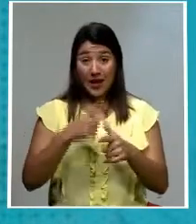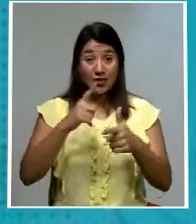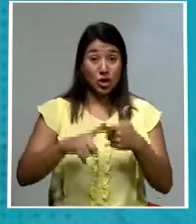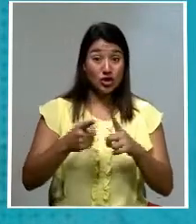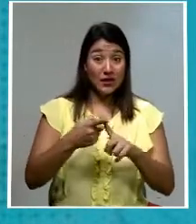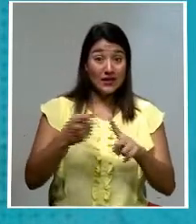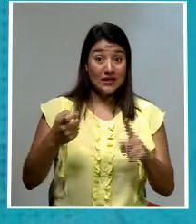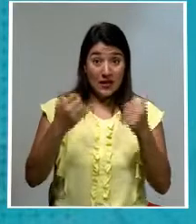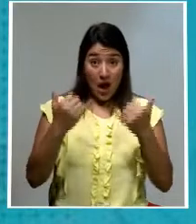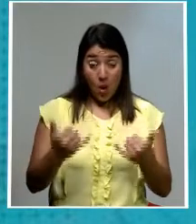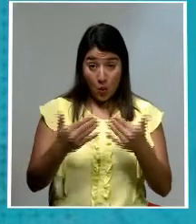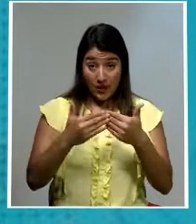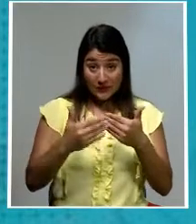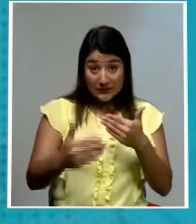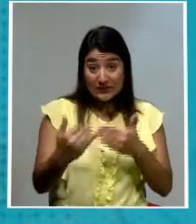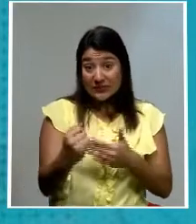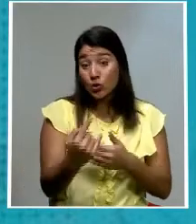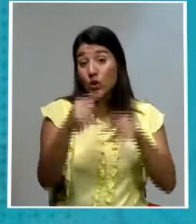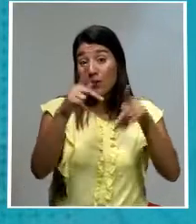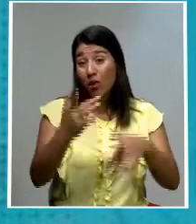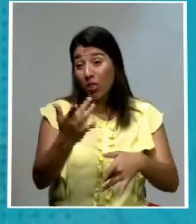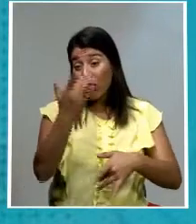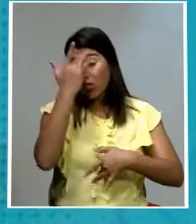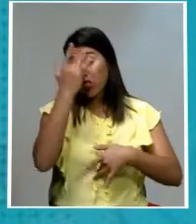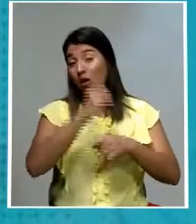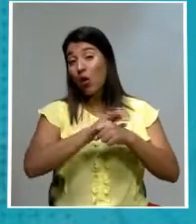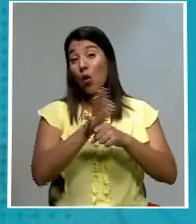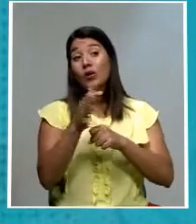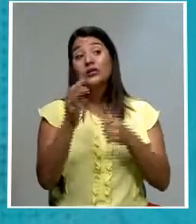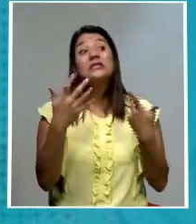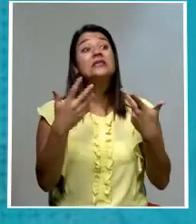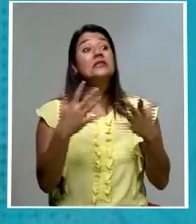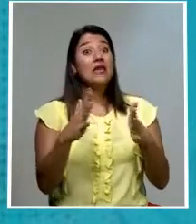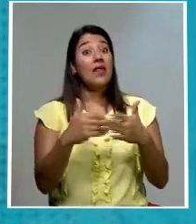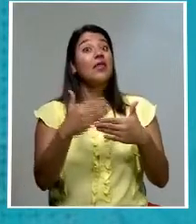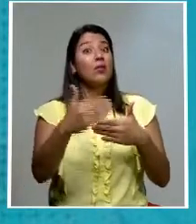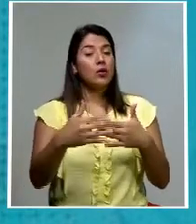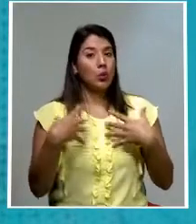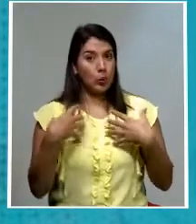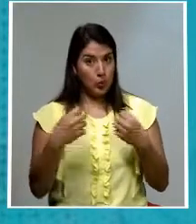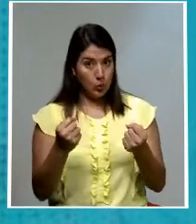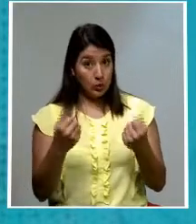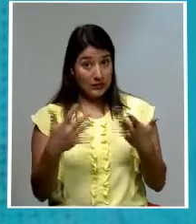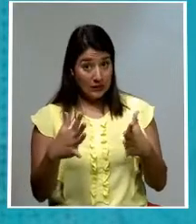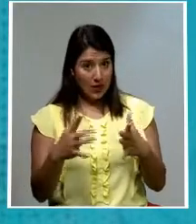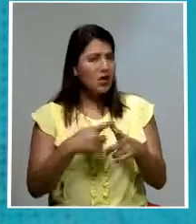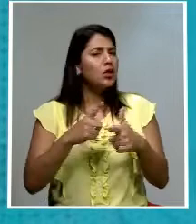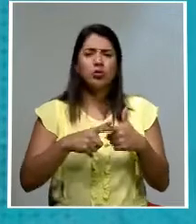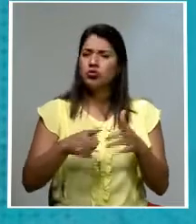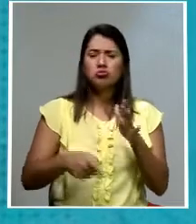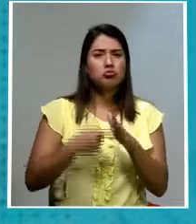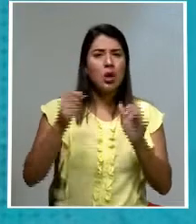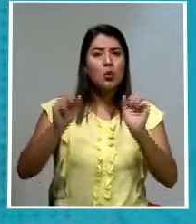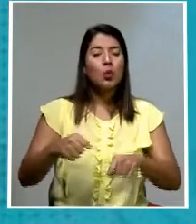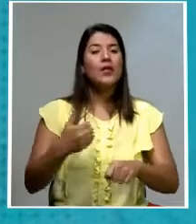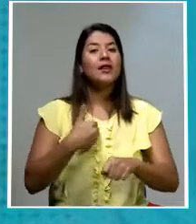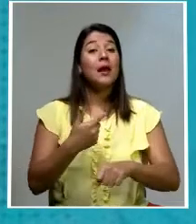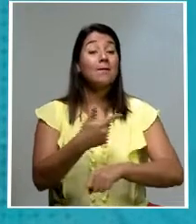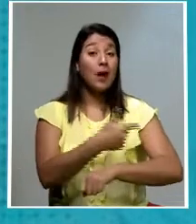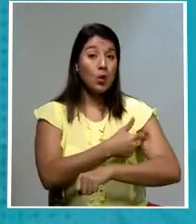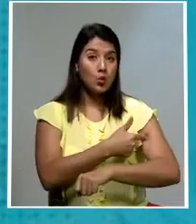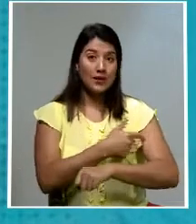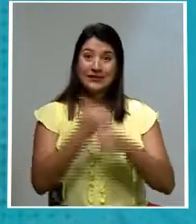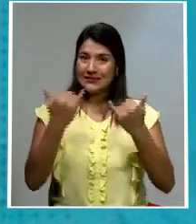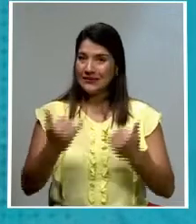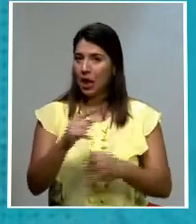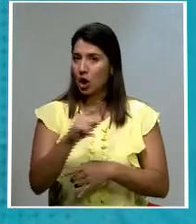una persona es dada de alta de COVID-19, ya está disponible para recibir la vacuna. De tal